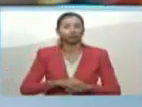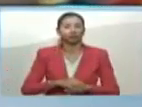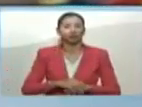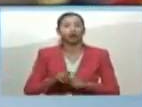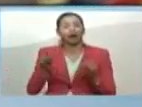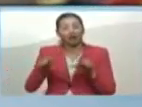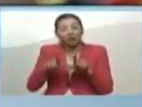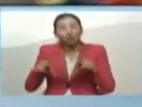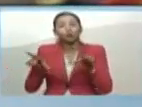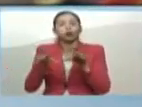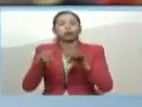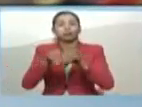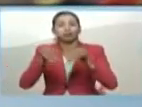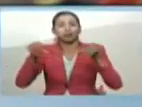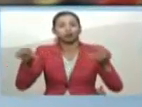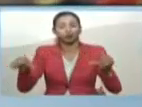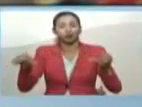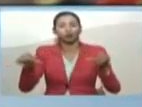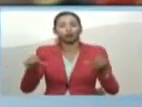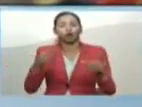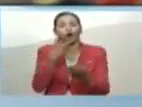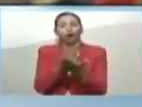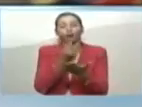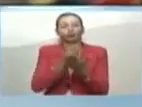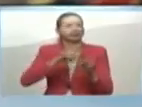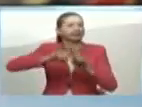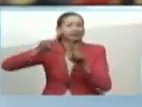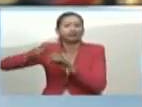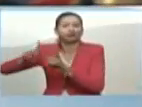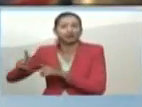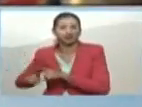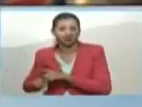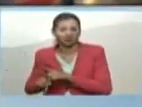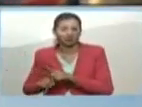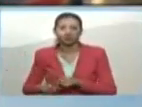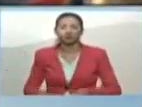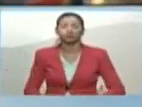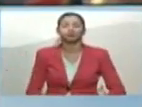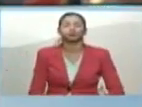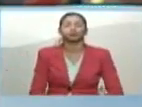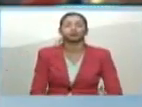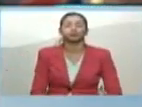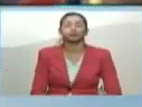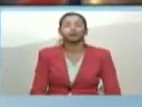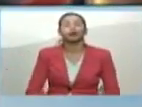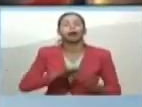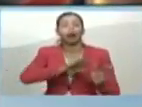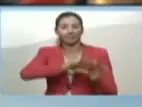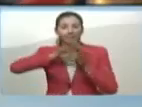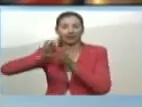en esos espacios de los territorios comunales en sus distintos sistemas de agregaciones. Lo otro es